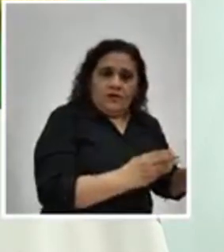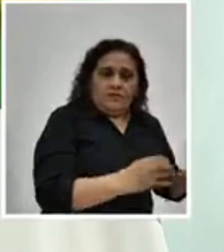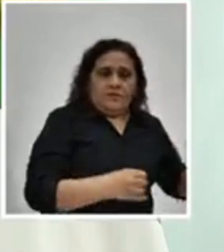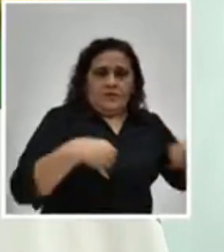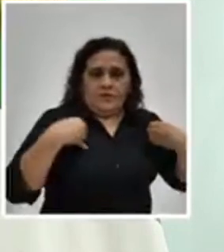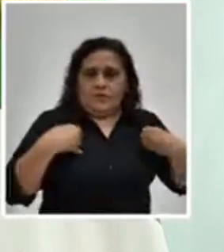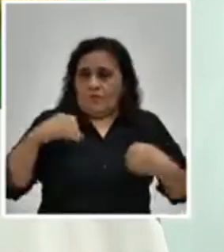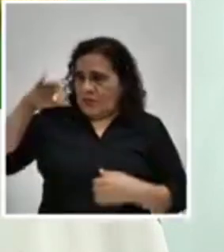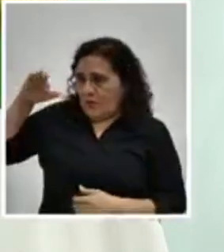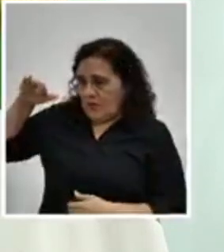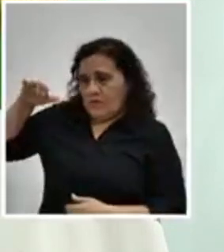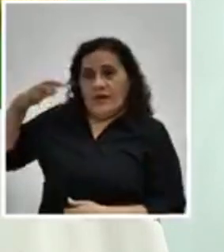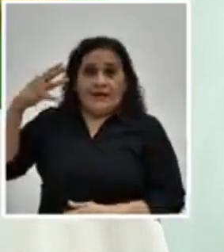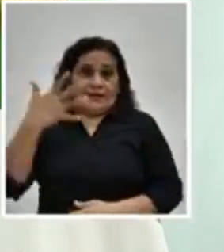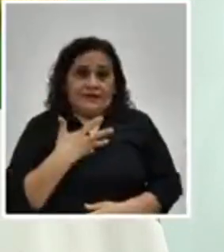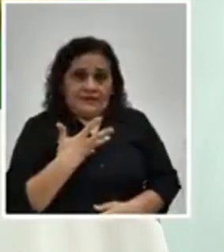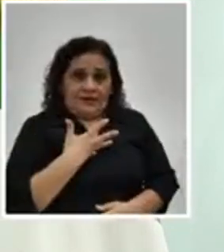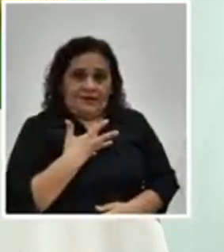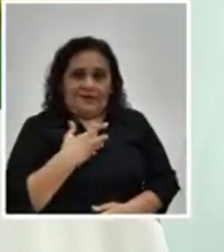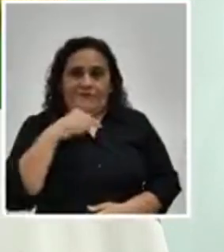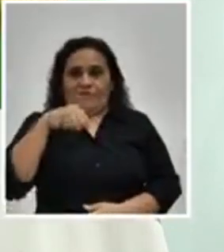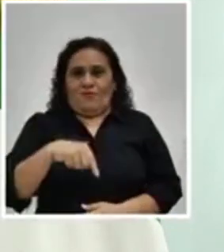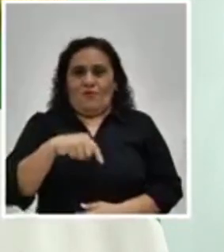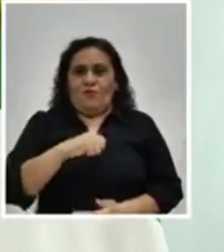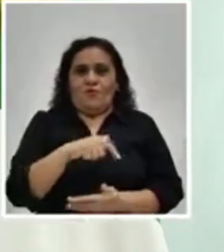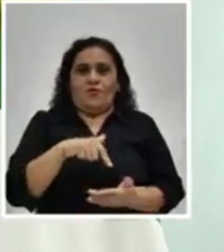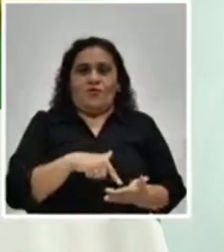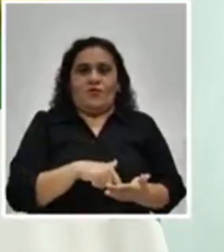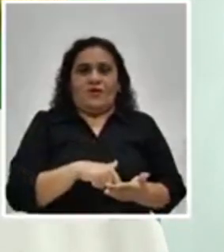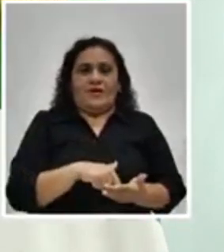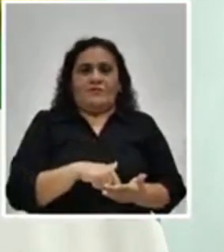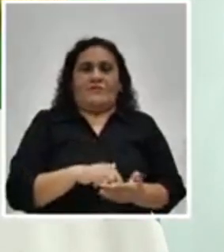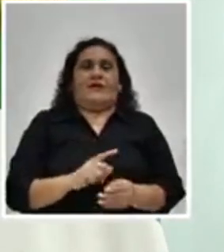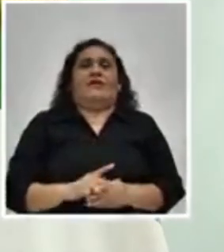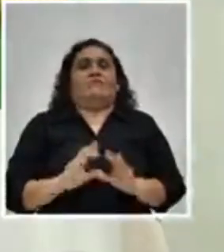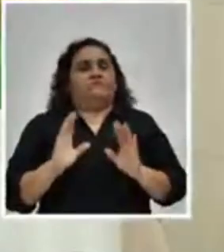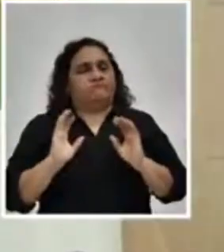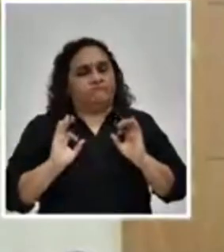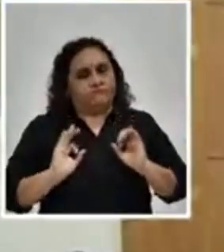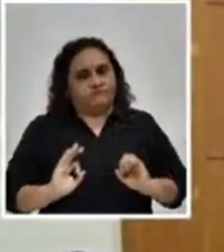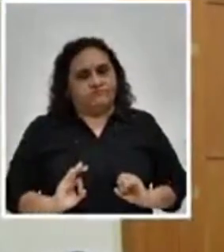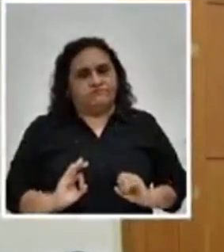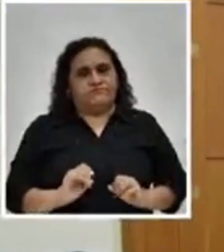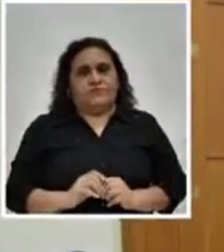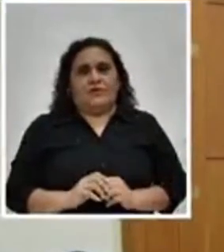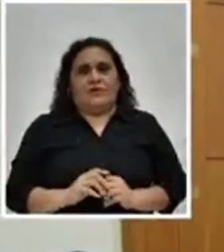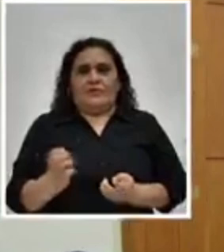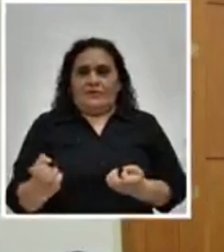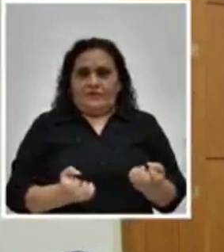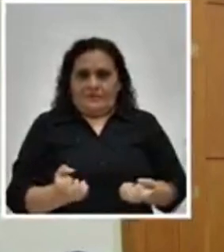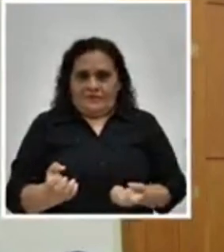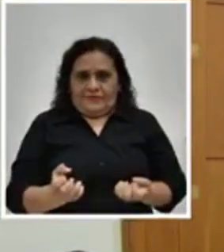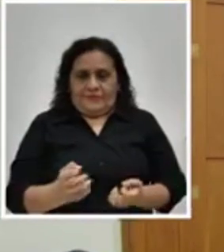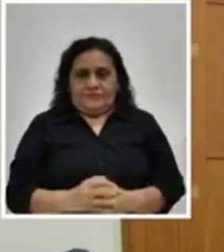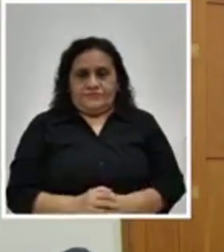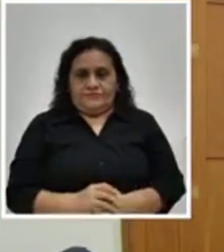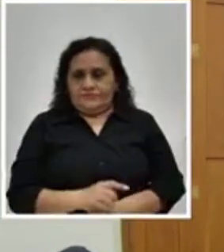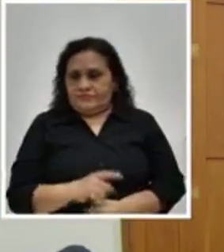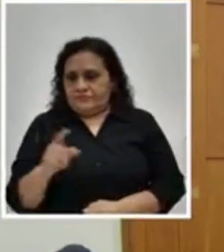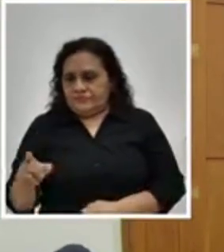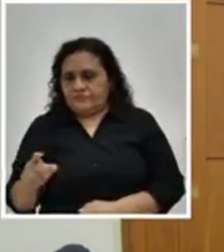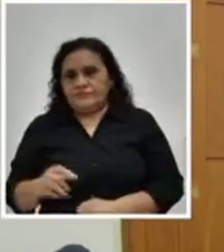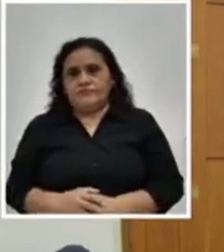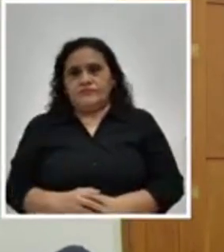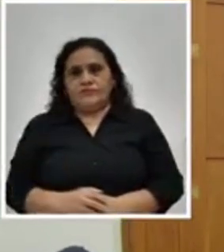puedan tener hoy un lugar de sana convivencia. remodelación del campo deportivo Baltasar